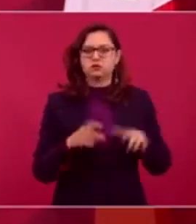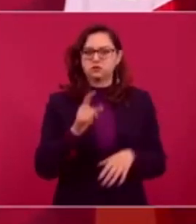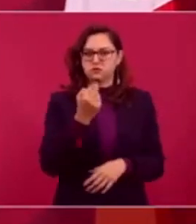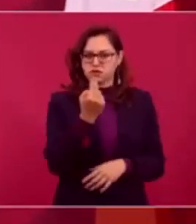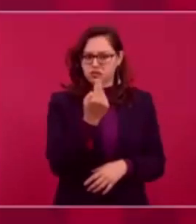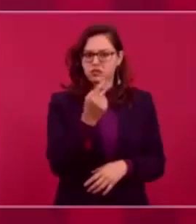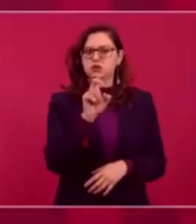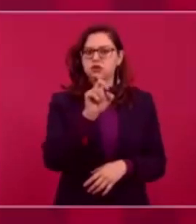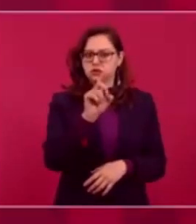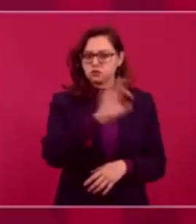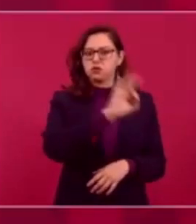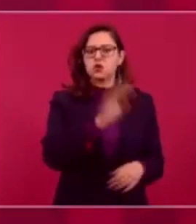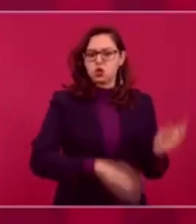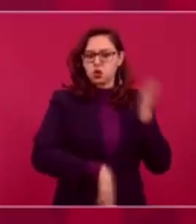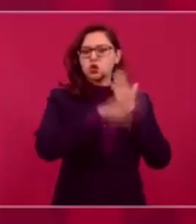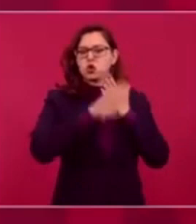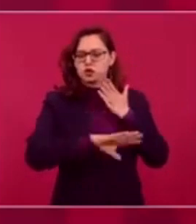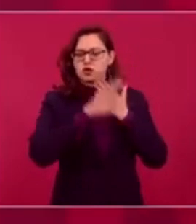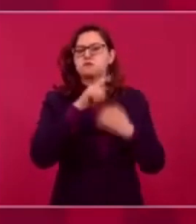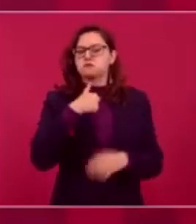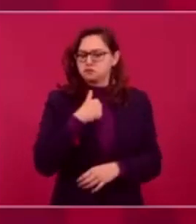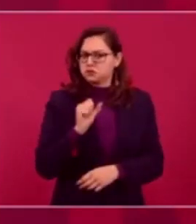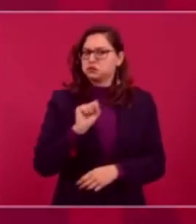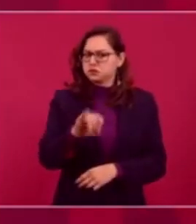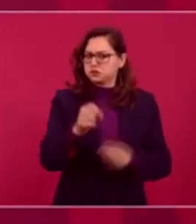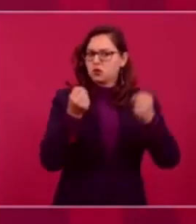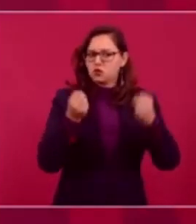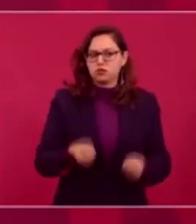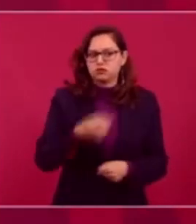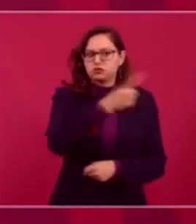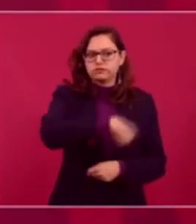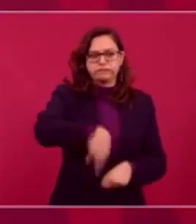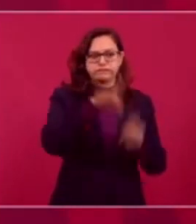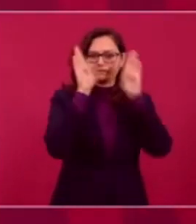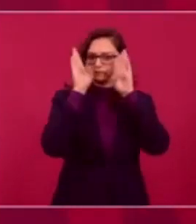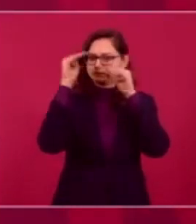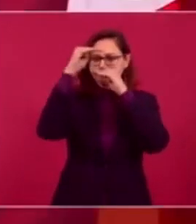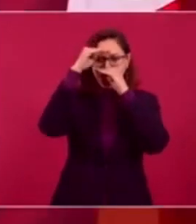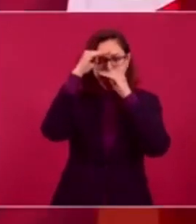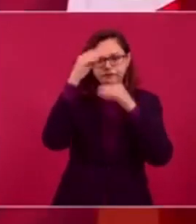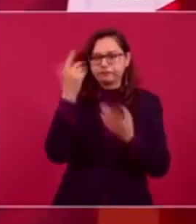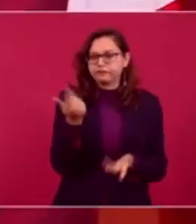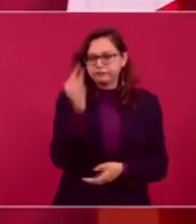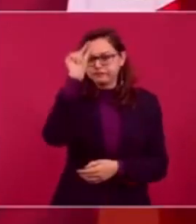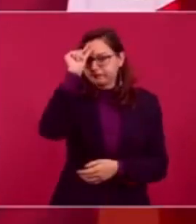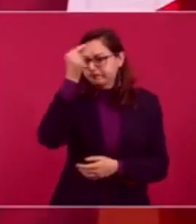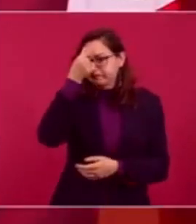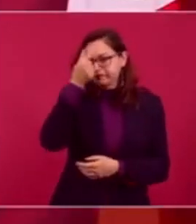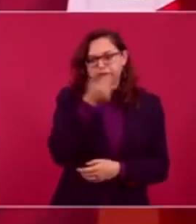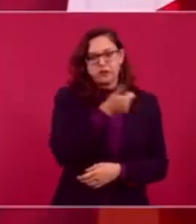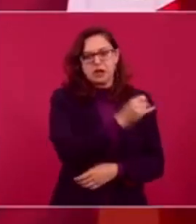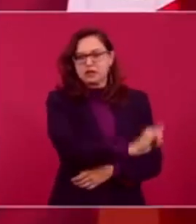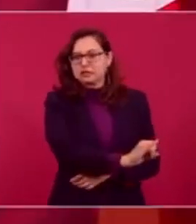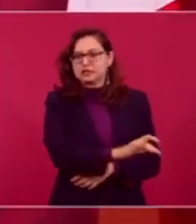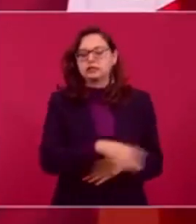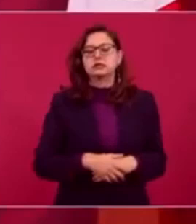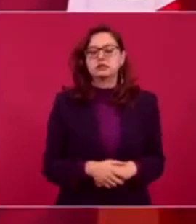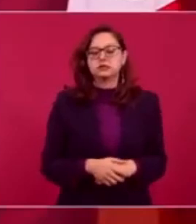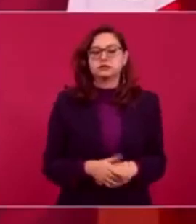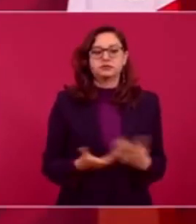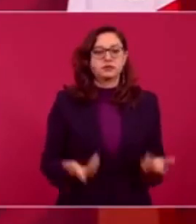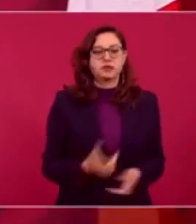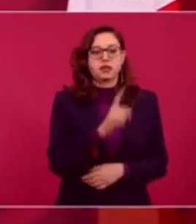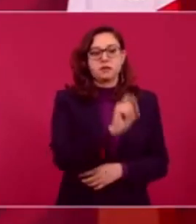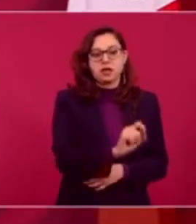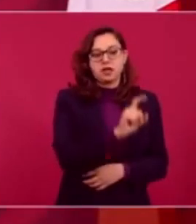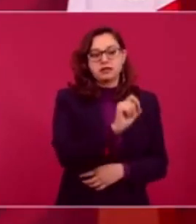tienen pensamiento conservador. Y si estamos hablando del 30%, estamos hablando